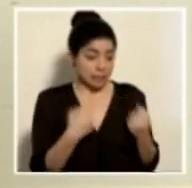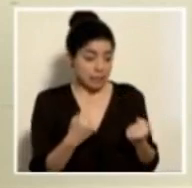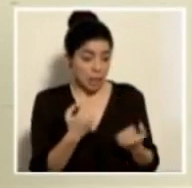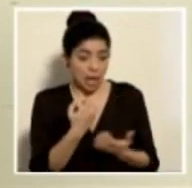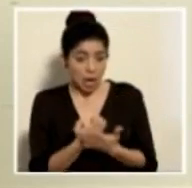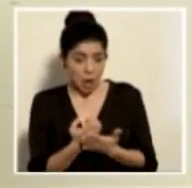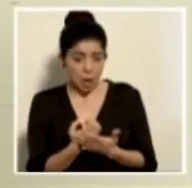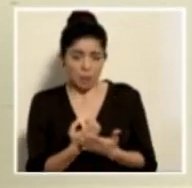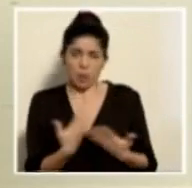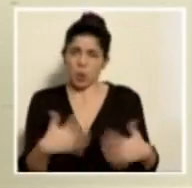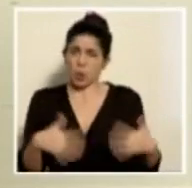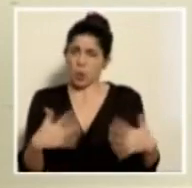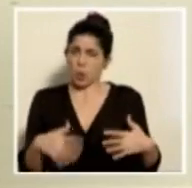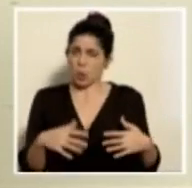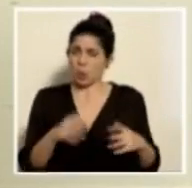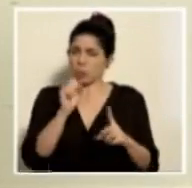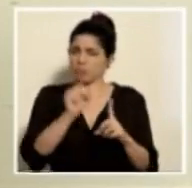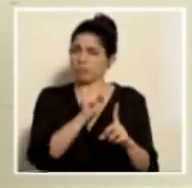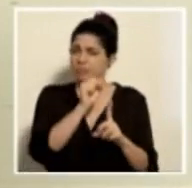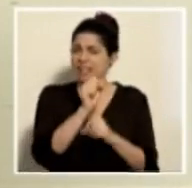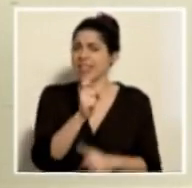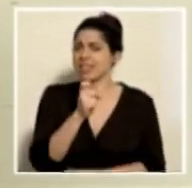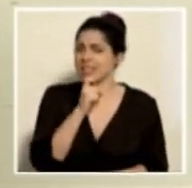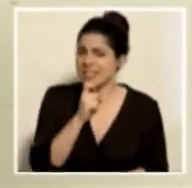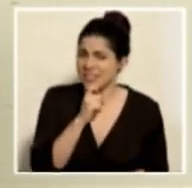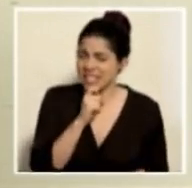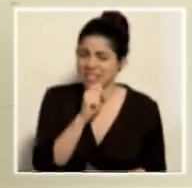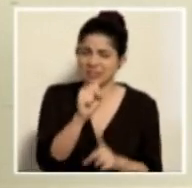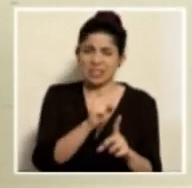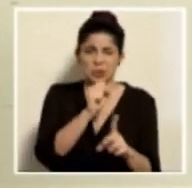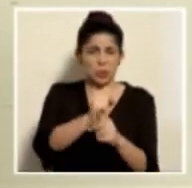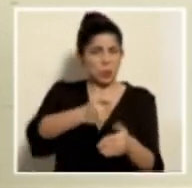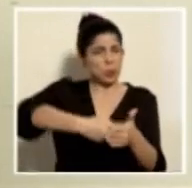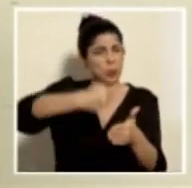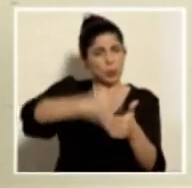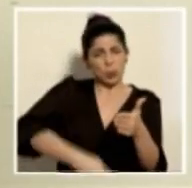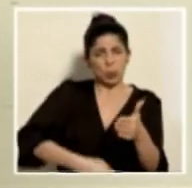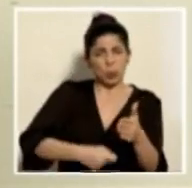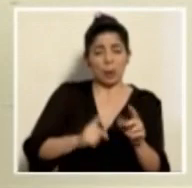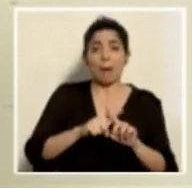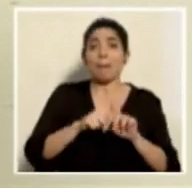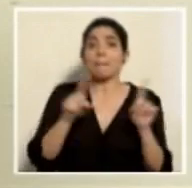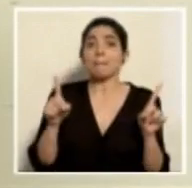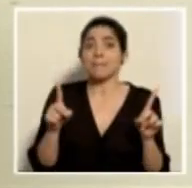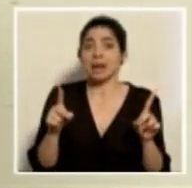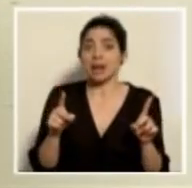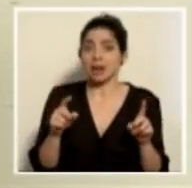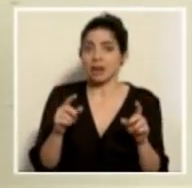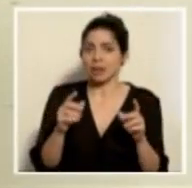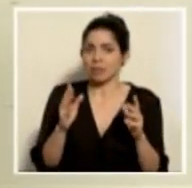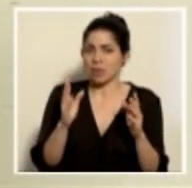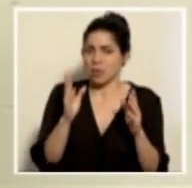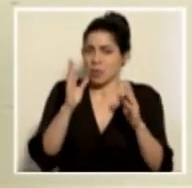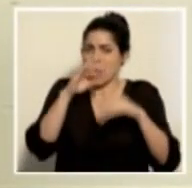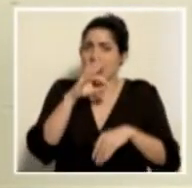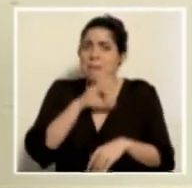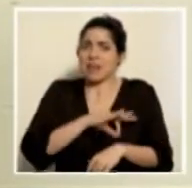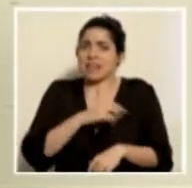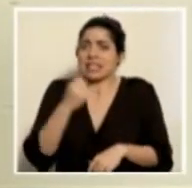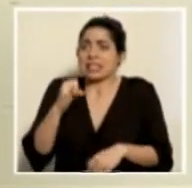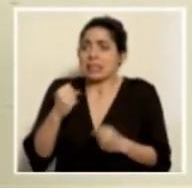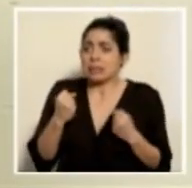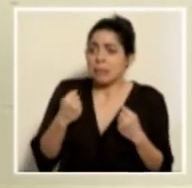económica estamos viviendo momentos difíciles, momentos duros, pero nada ganamos con entrar en pánico